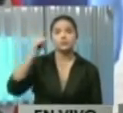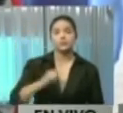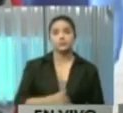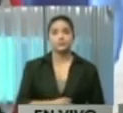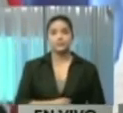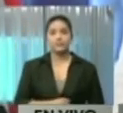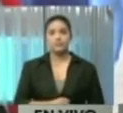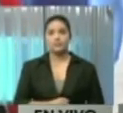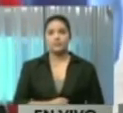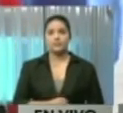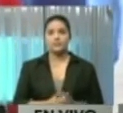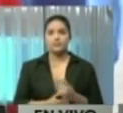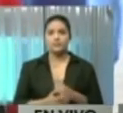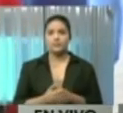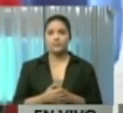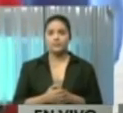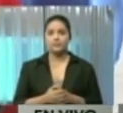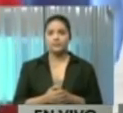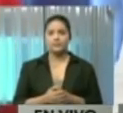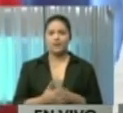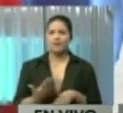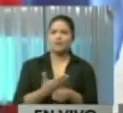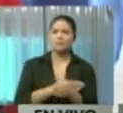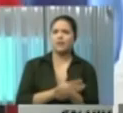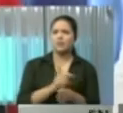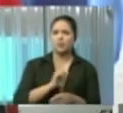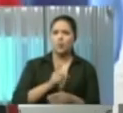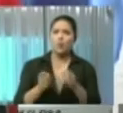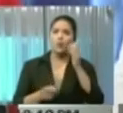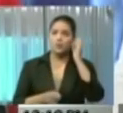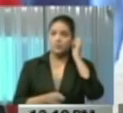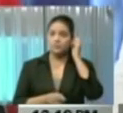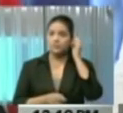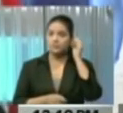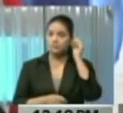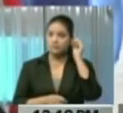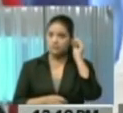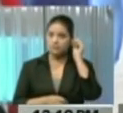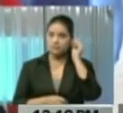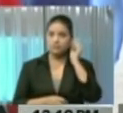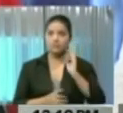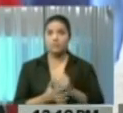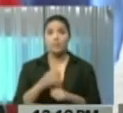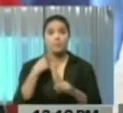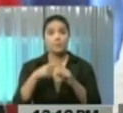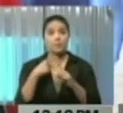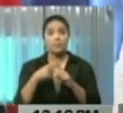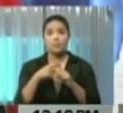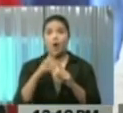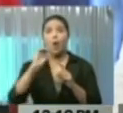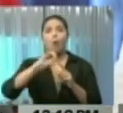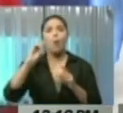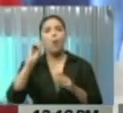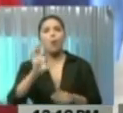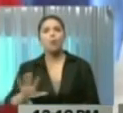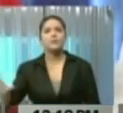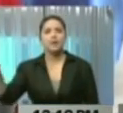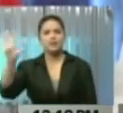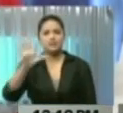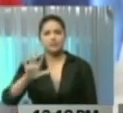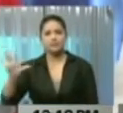que no va a atardecer tan temprano. Esto va a favorecer mucho al oriente del país.